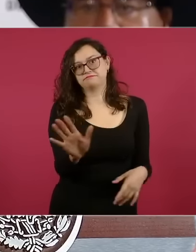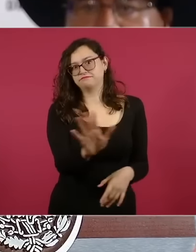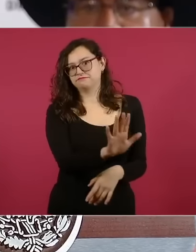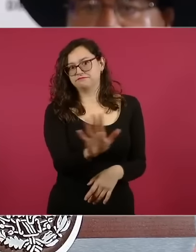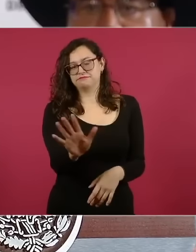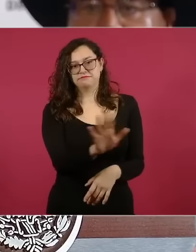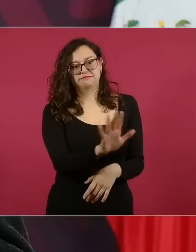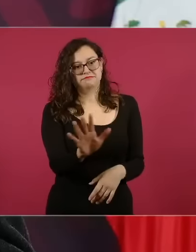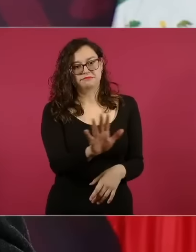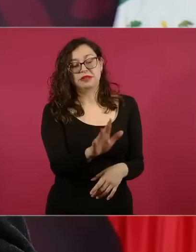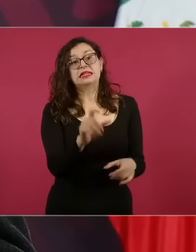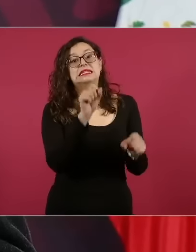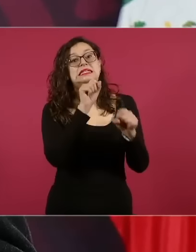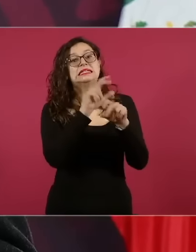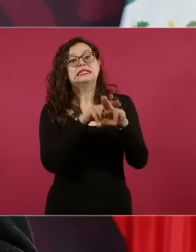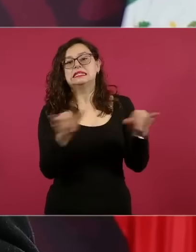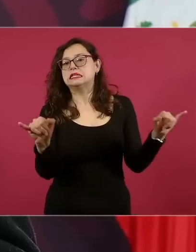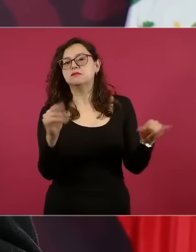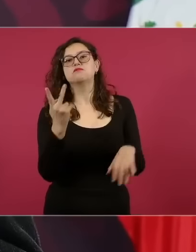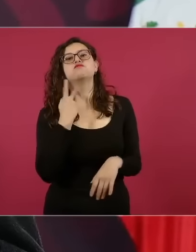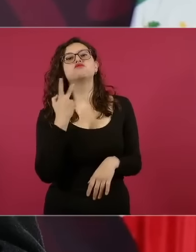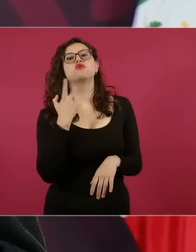organizada ni a la delincuencia de cuello blanco,